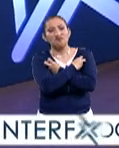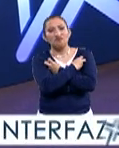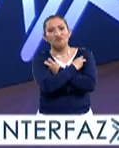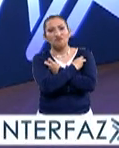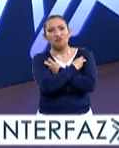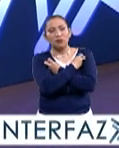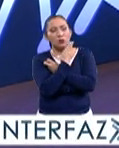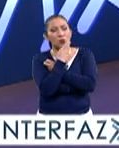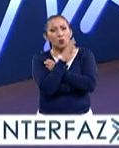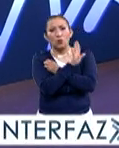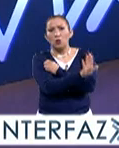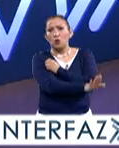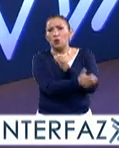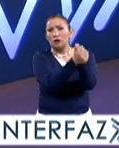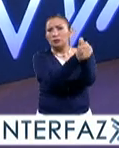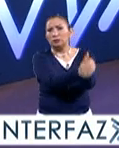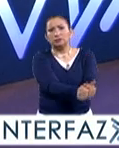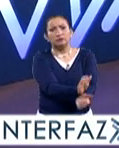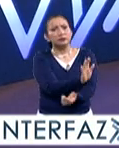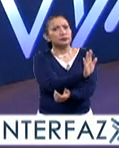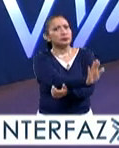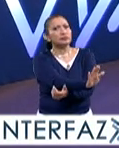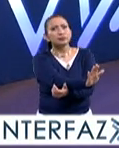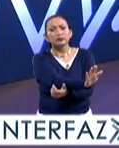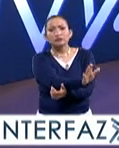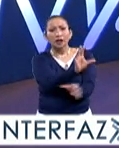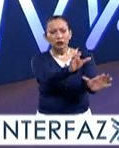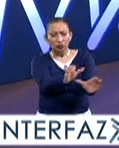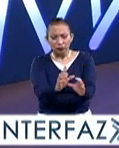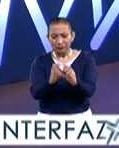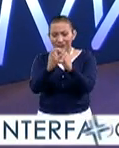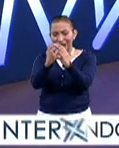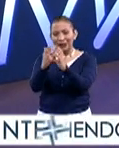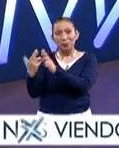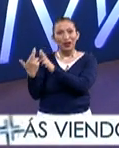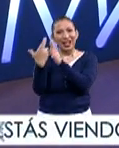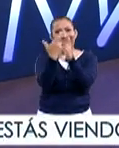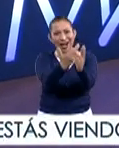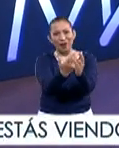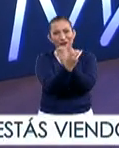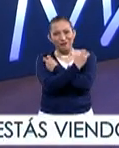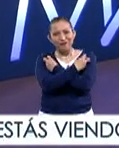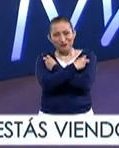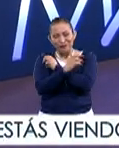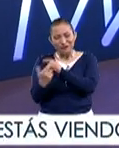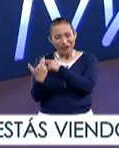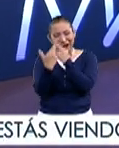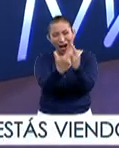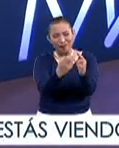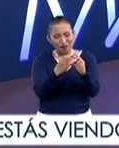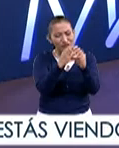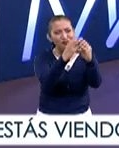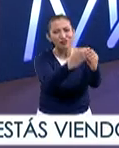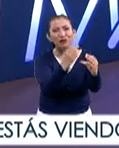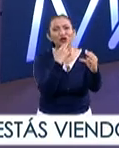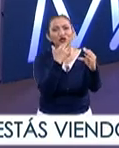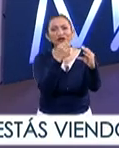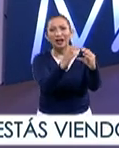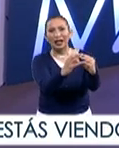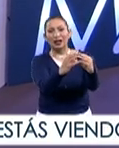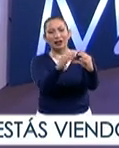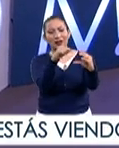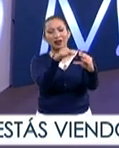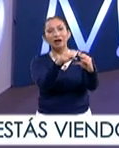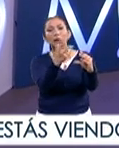que sigue permaneciendo, como es... entonces vienen estos regalos que podemos hacer, etcétera. De